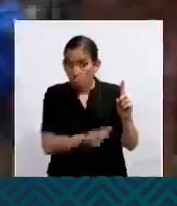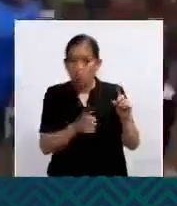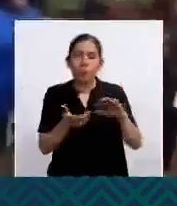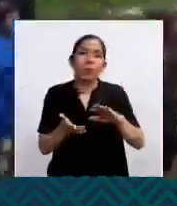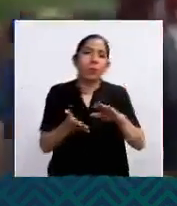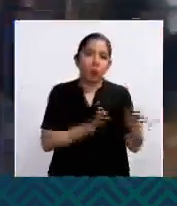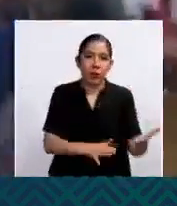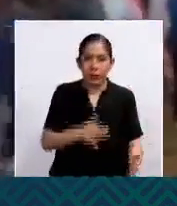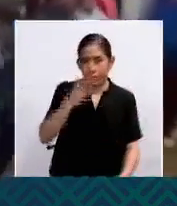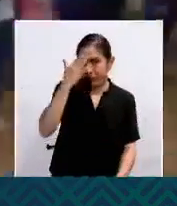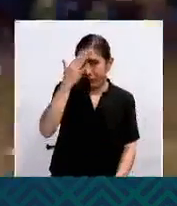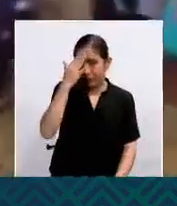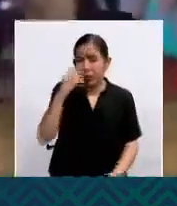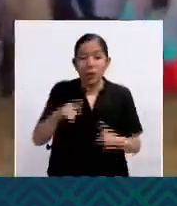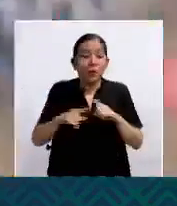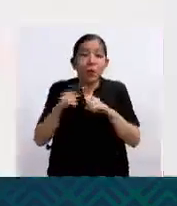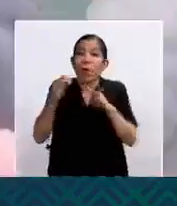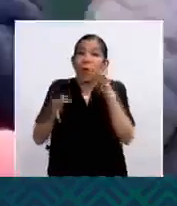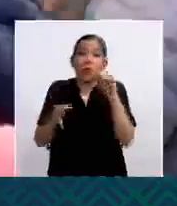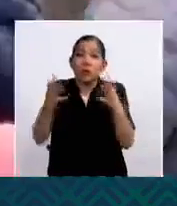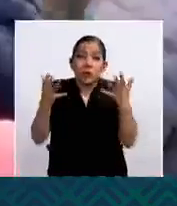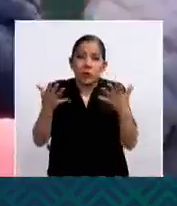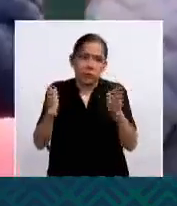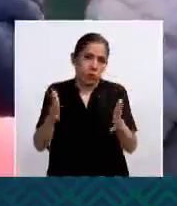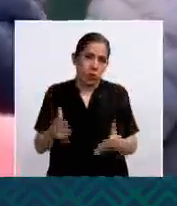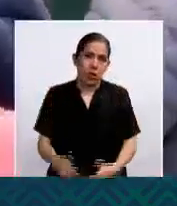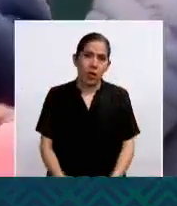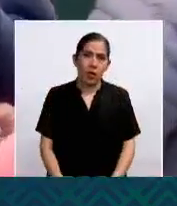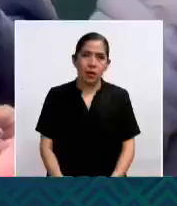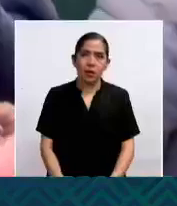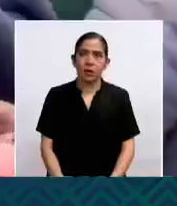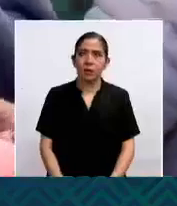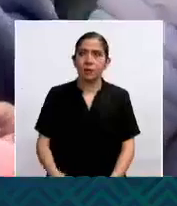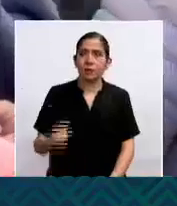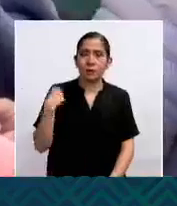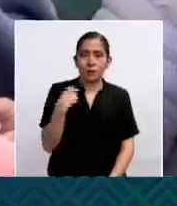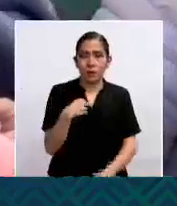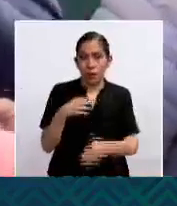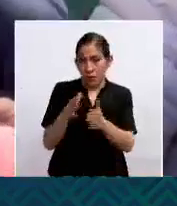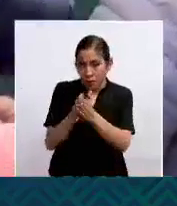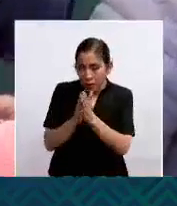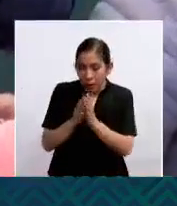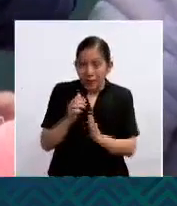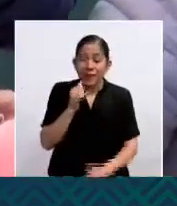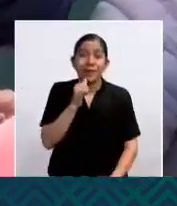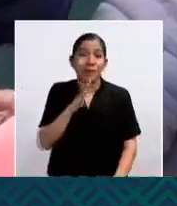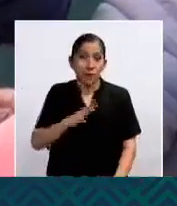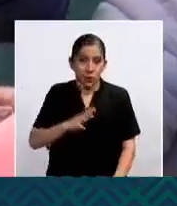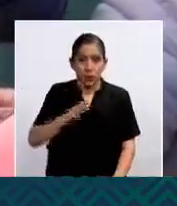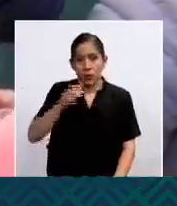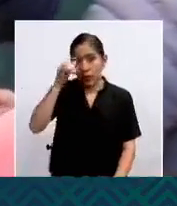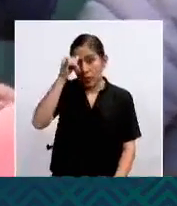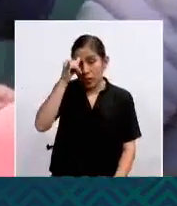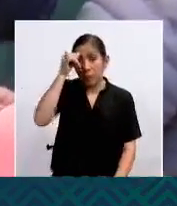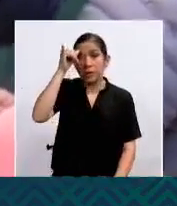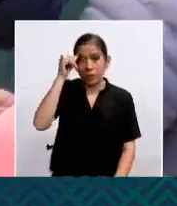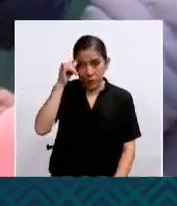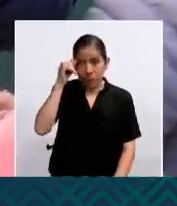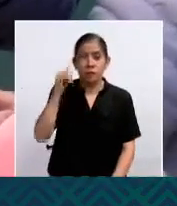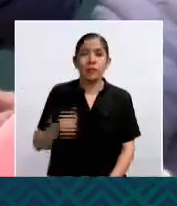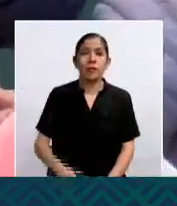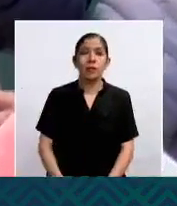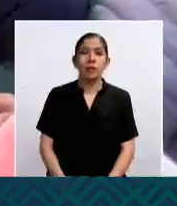no hay una justicia plena que se puede dar. Y también pedimos a la señora Yanine